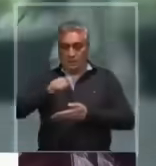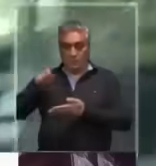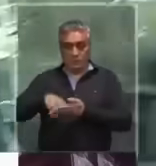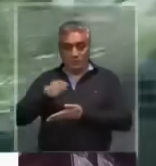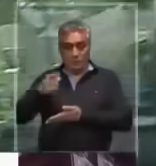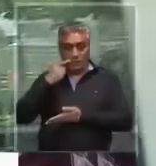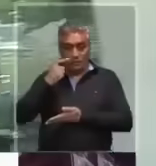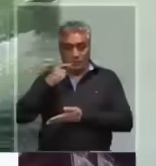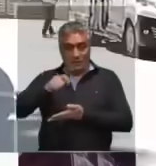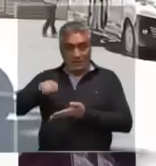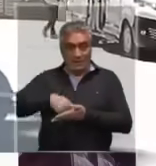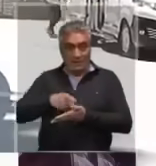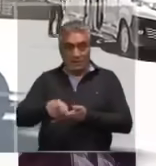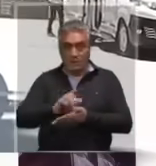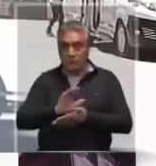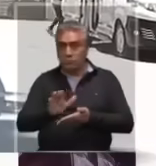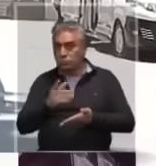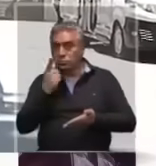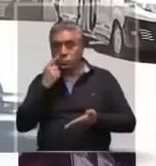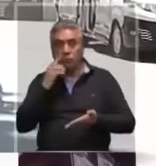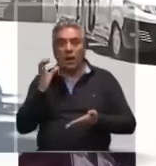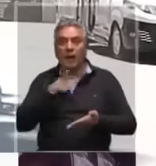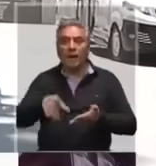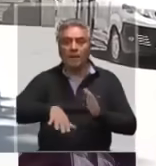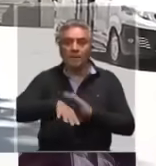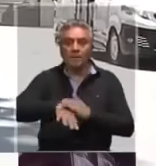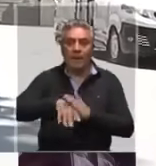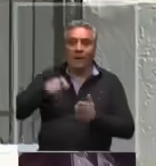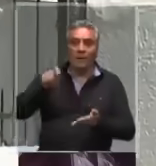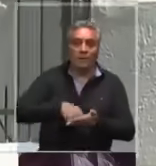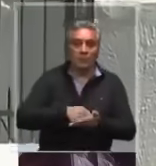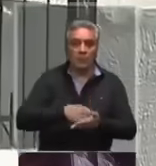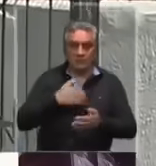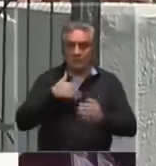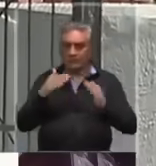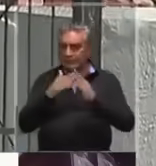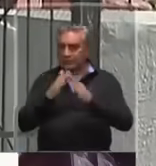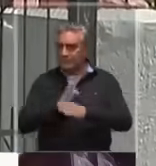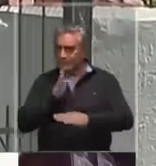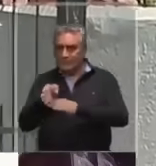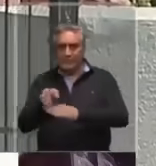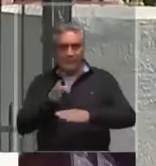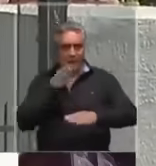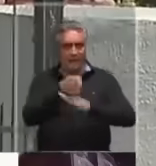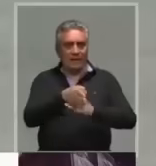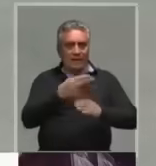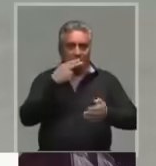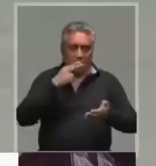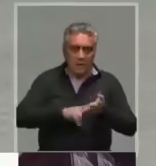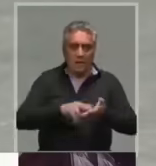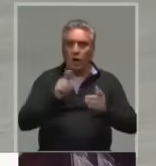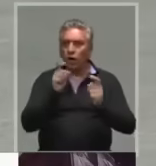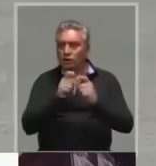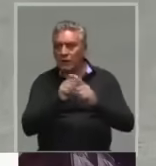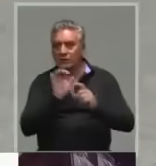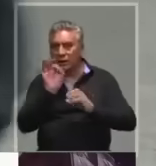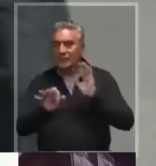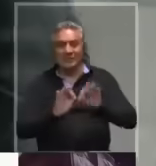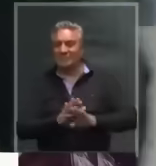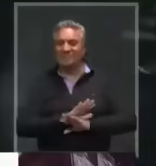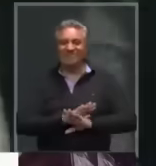2017, está virtualmente inubicable. Lo fuimos a ver a sus direcciones comerciales, le dejamos nuestros contactos y